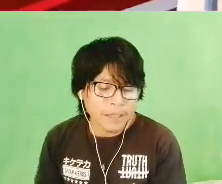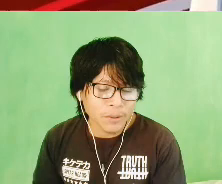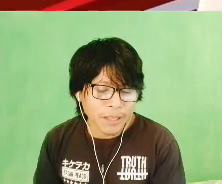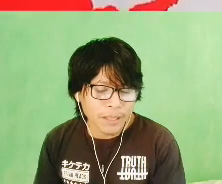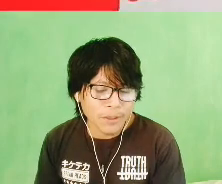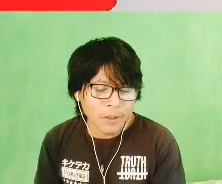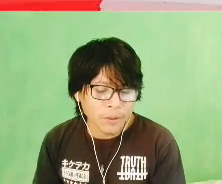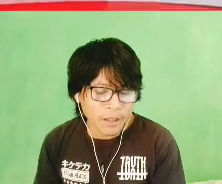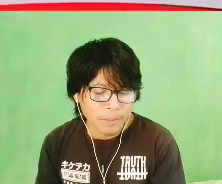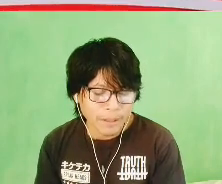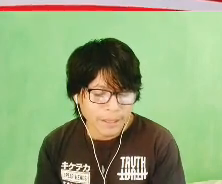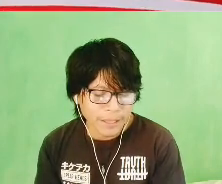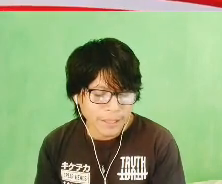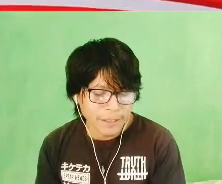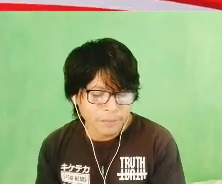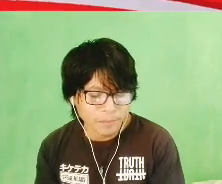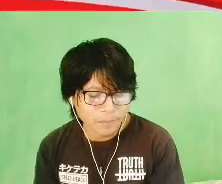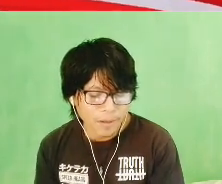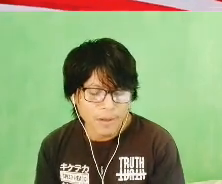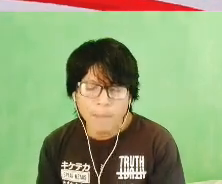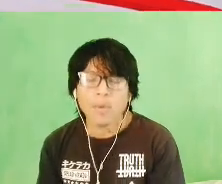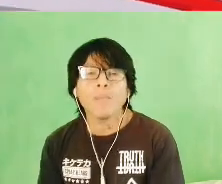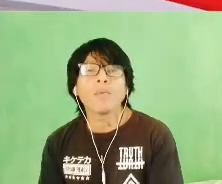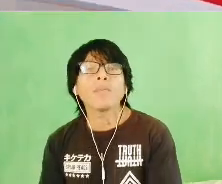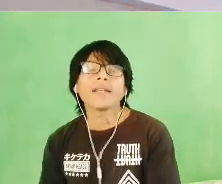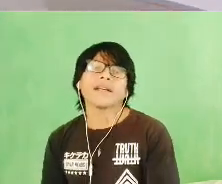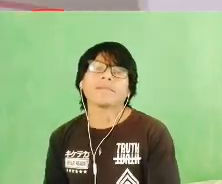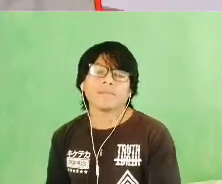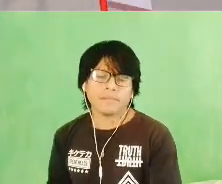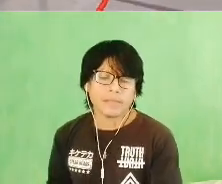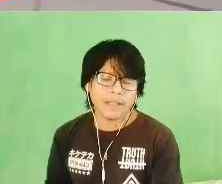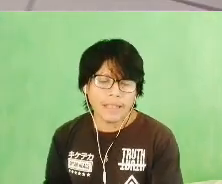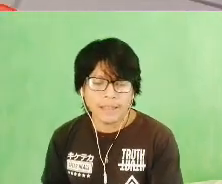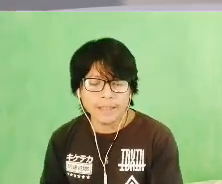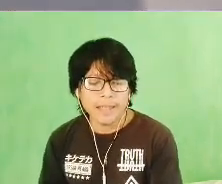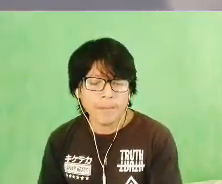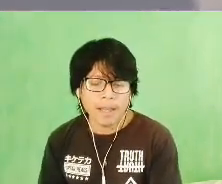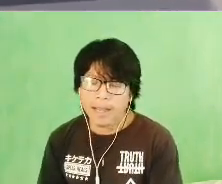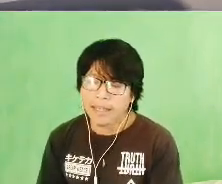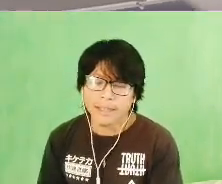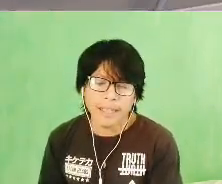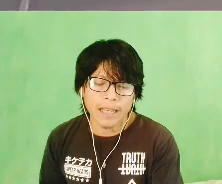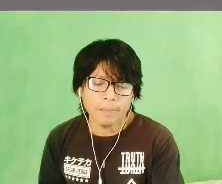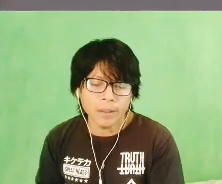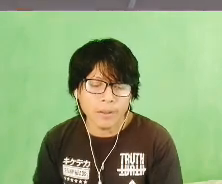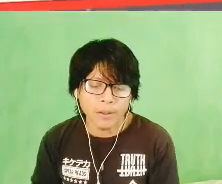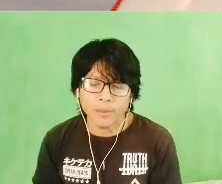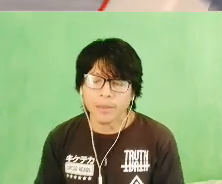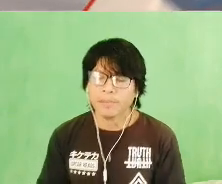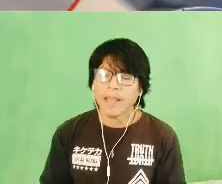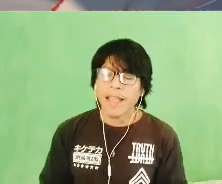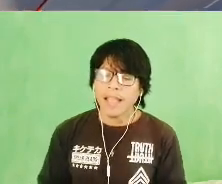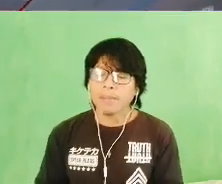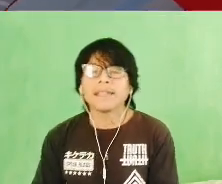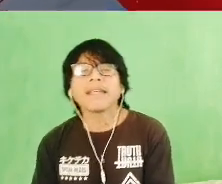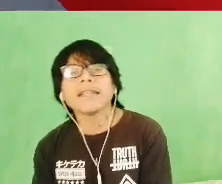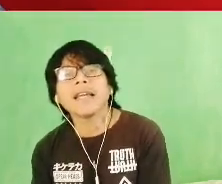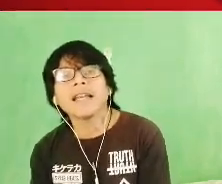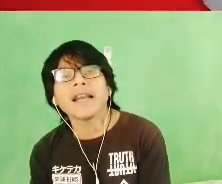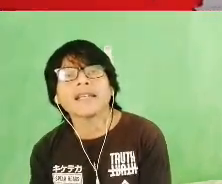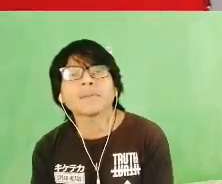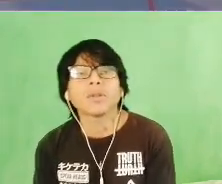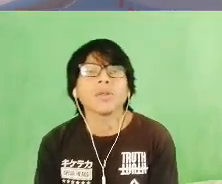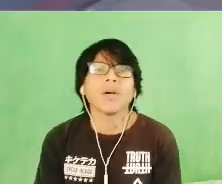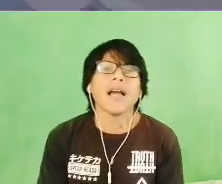la investigación que hicieron en contra del presidente. ProPublica, así se llama el periódico. Bueno, el